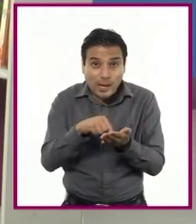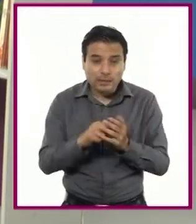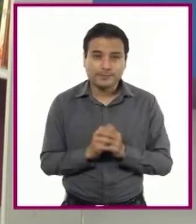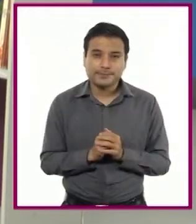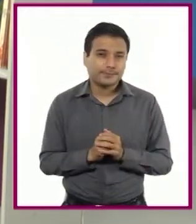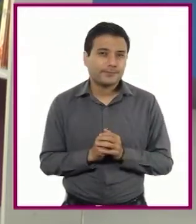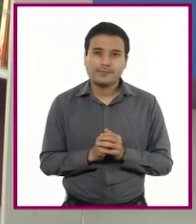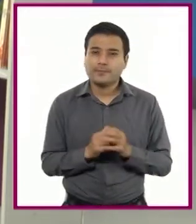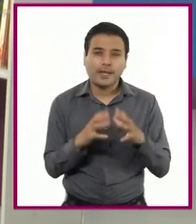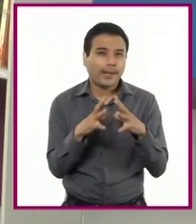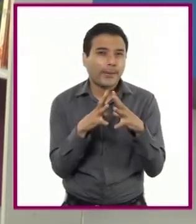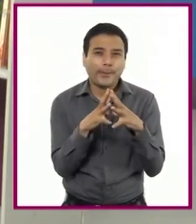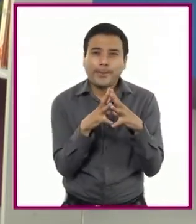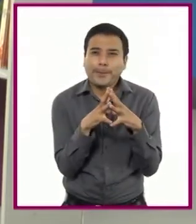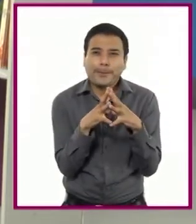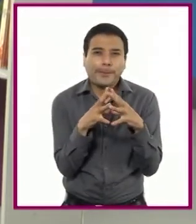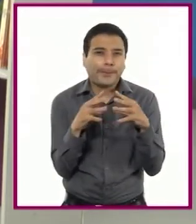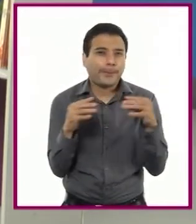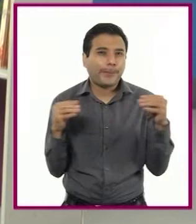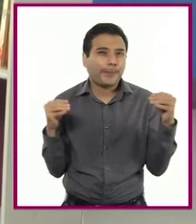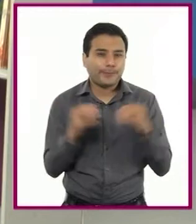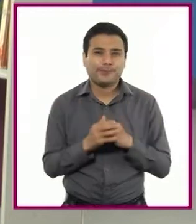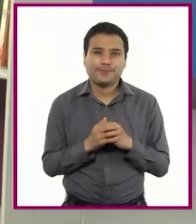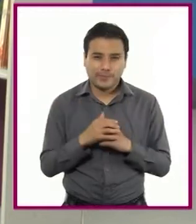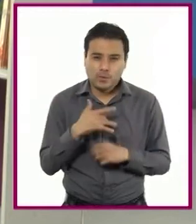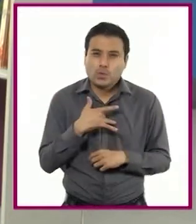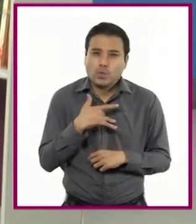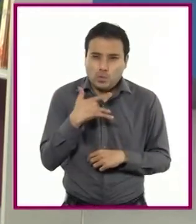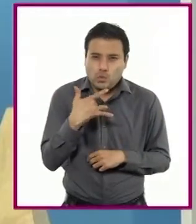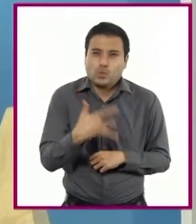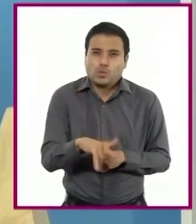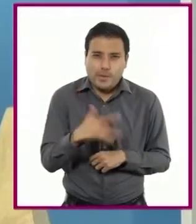memorias distantes y dolorosas del pasado.